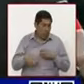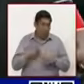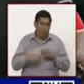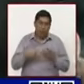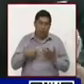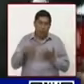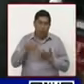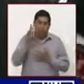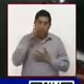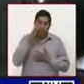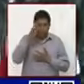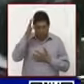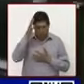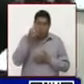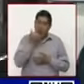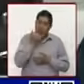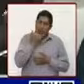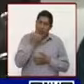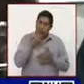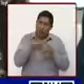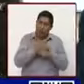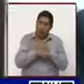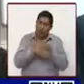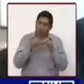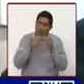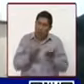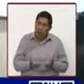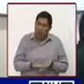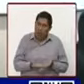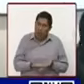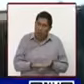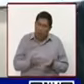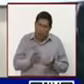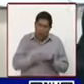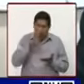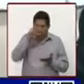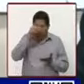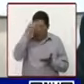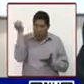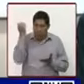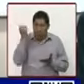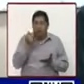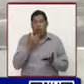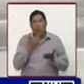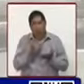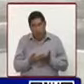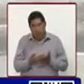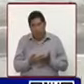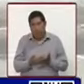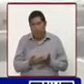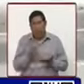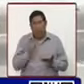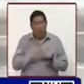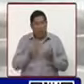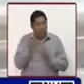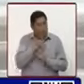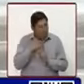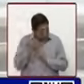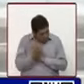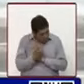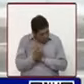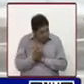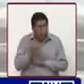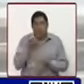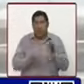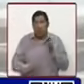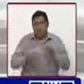entre padres de familia. Pero que han sucedido dentro del establecimiento educativo, profesor, no se olvide. Bueno, en ese aspecto, lógicamente,